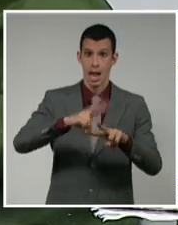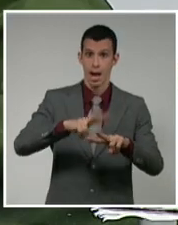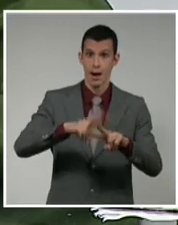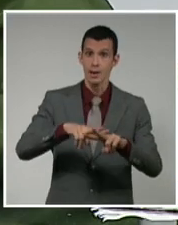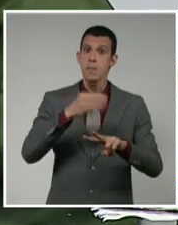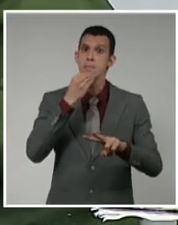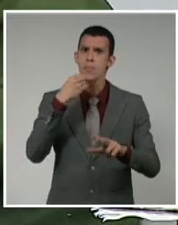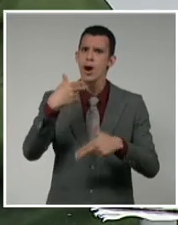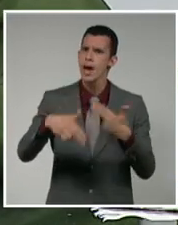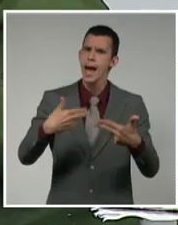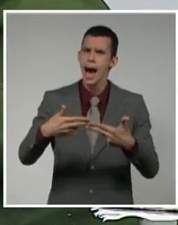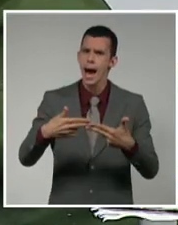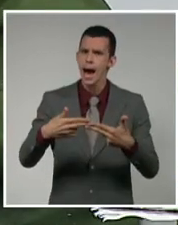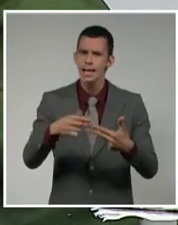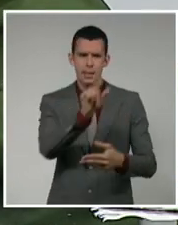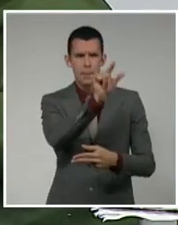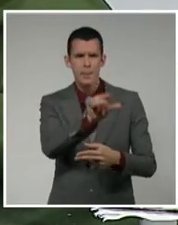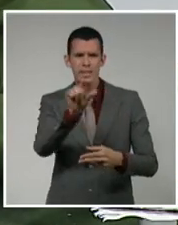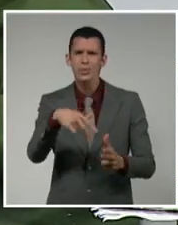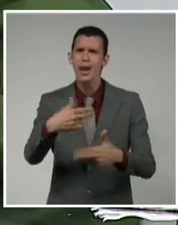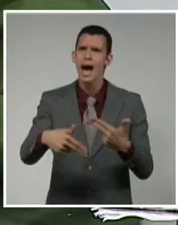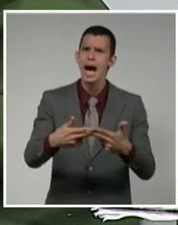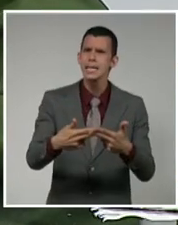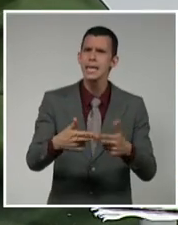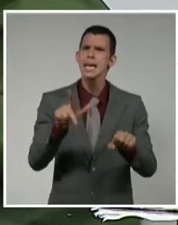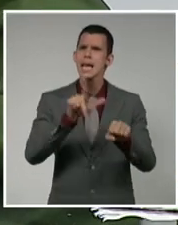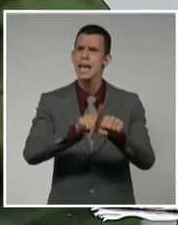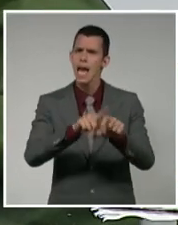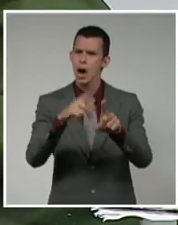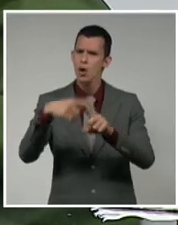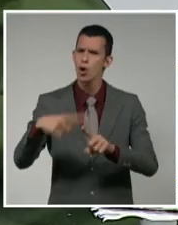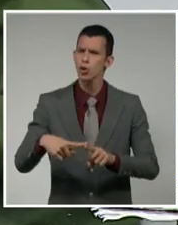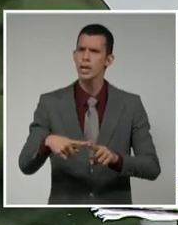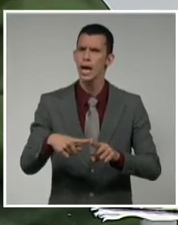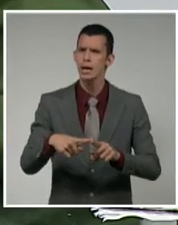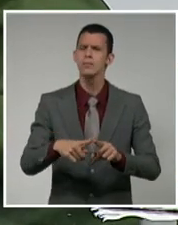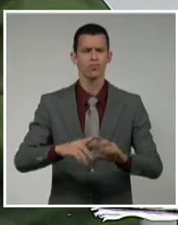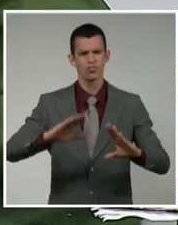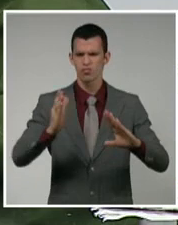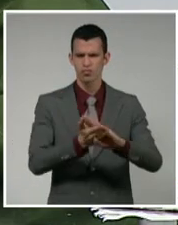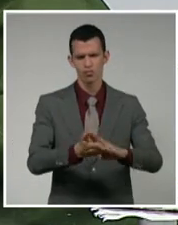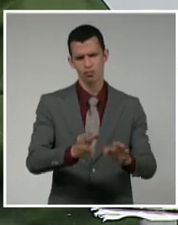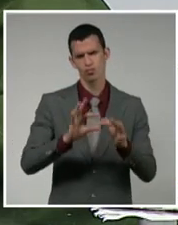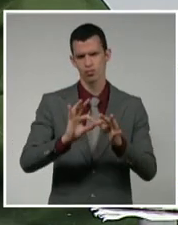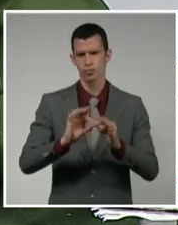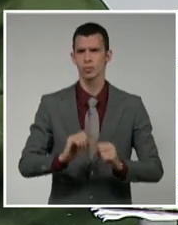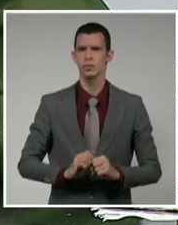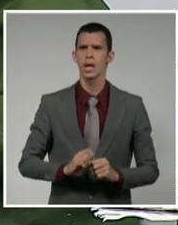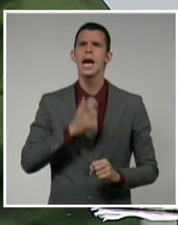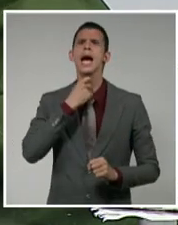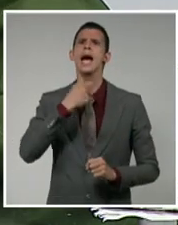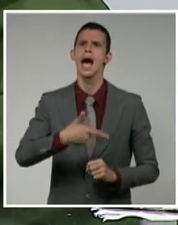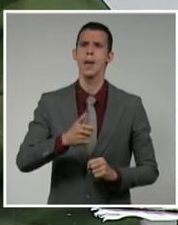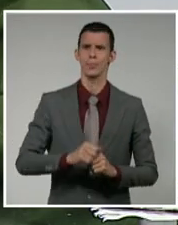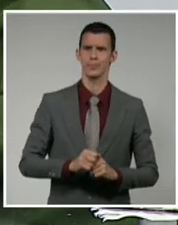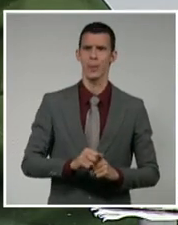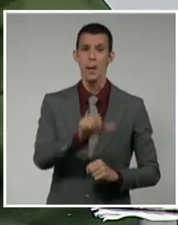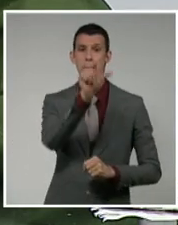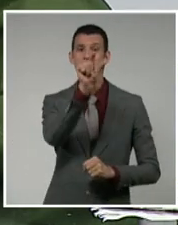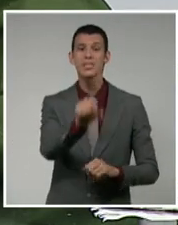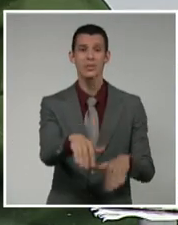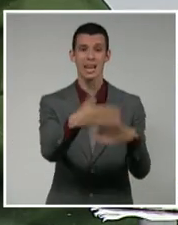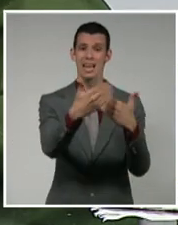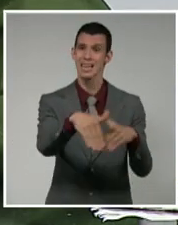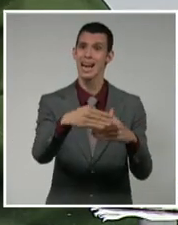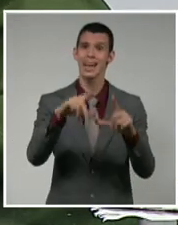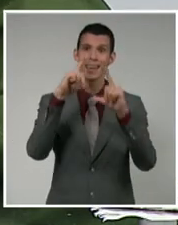altas cuantías en hechos como, es importante esto, el no uso o uso incorrecto del nasobuco,